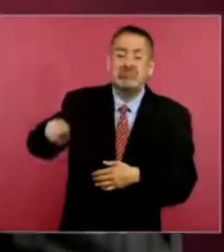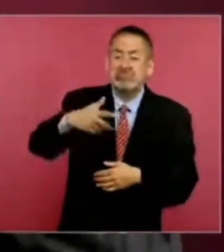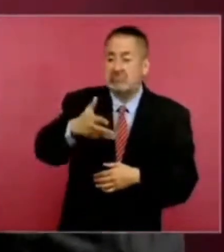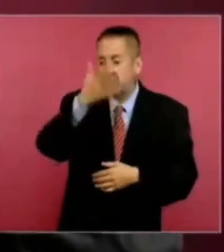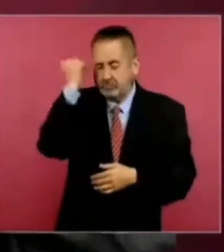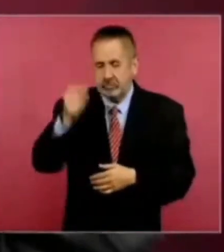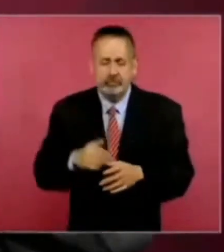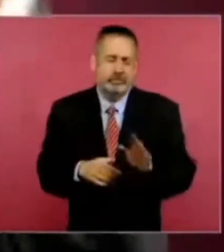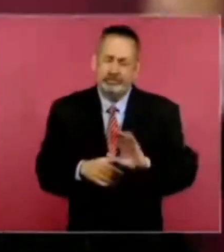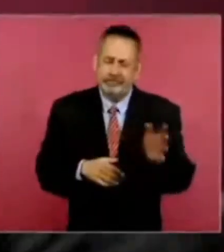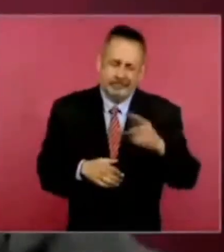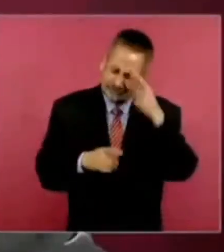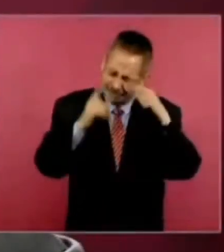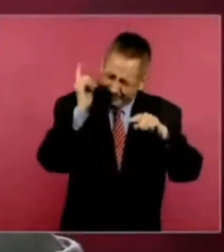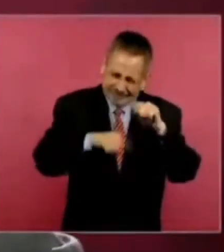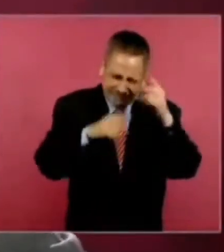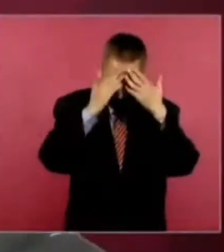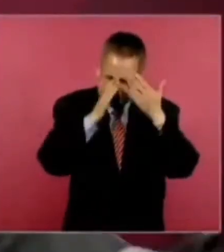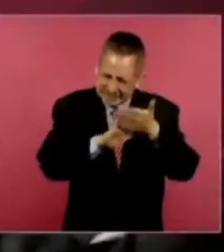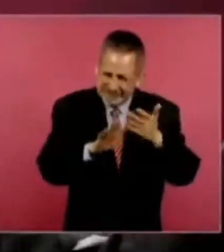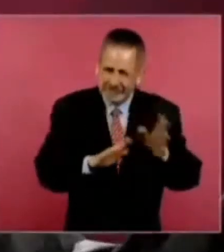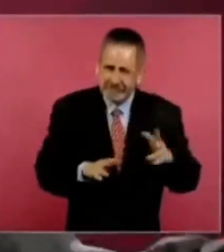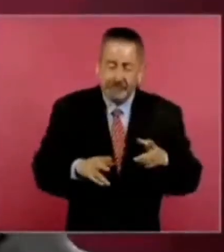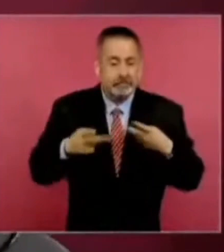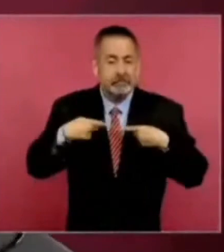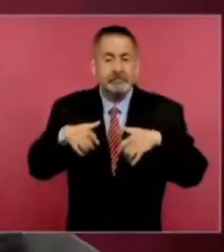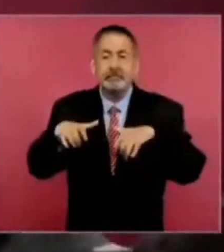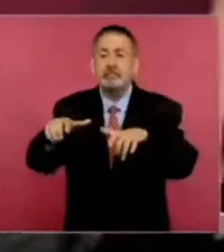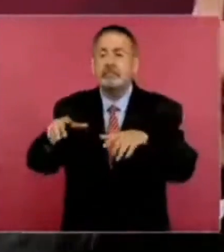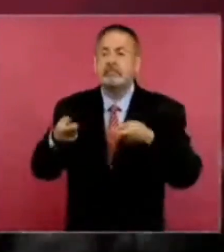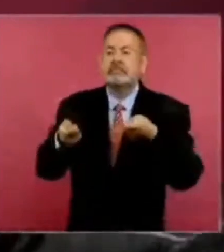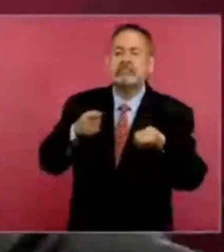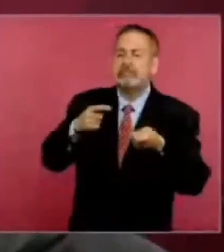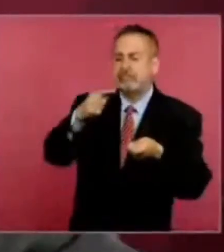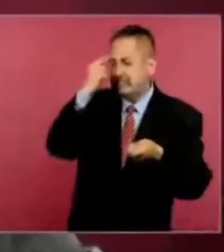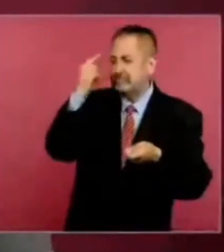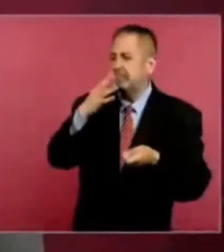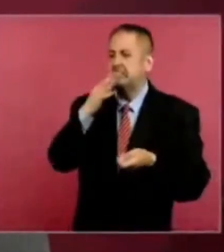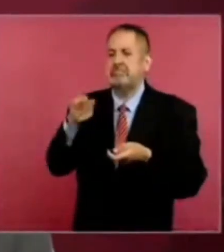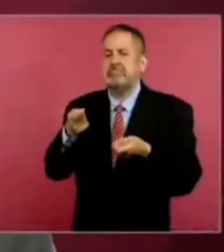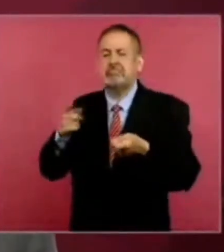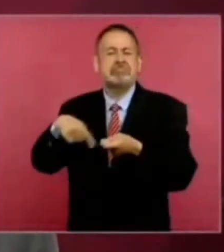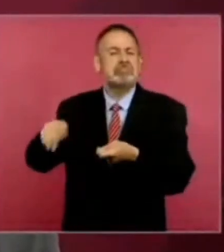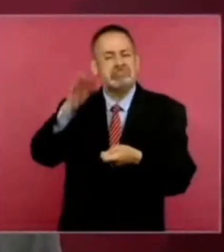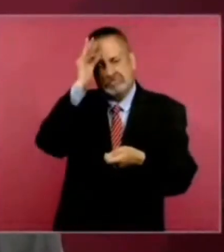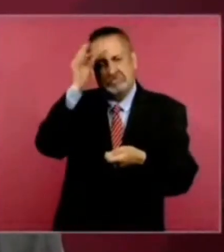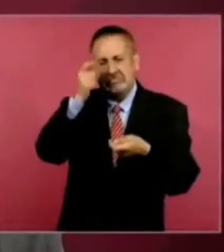Y ya quítense de la cabeza que el pueblo es manipulable, que el pueblo es tonto.